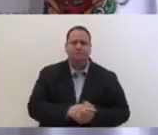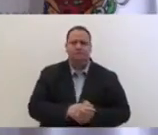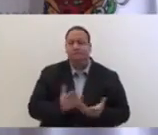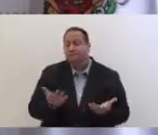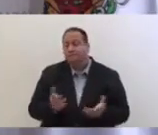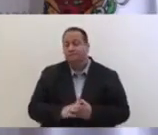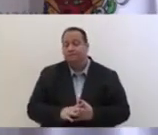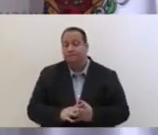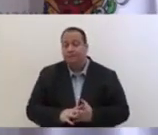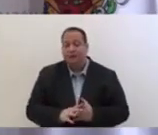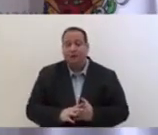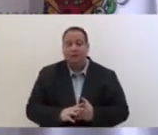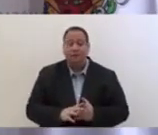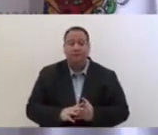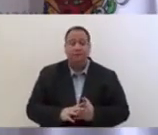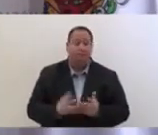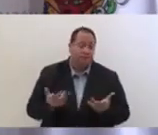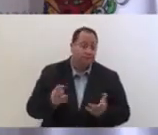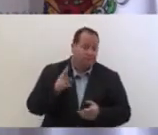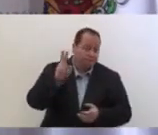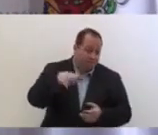pues la verdad es que